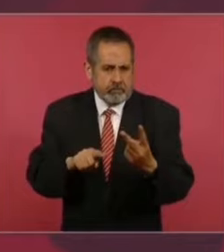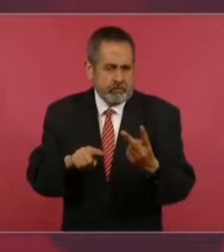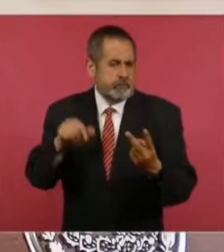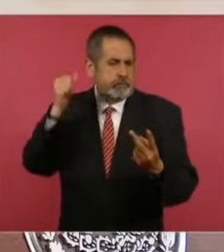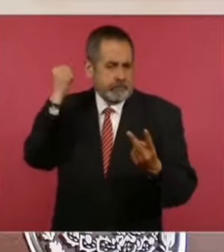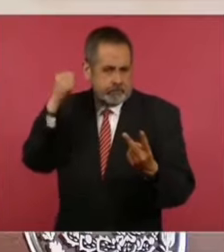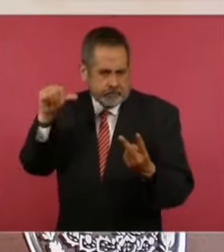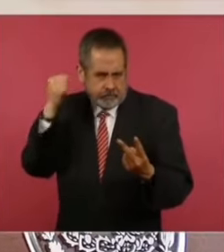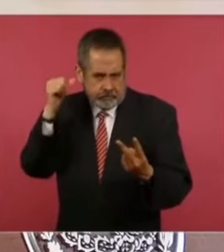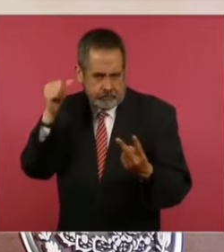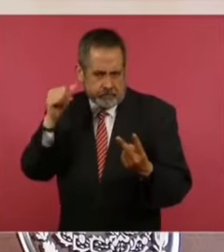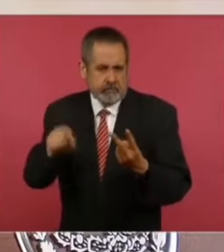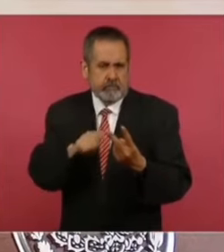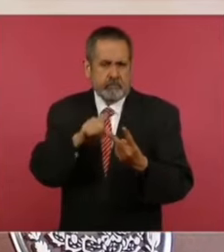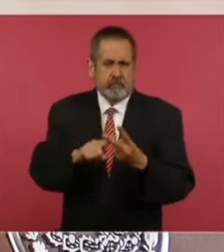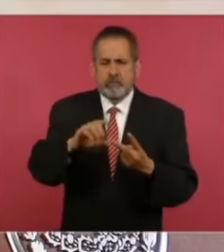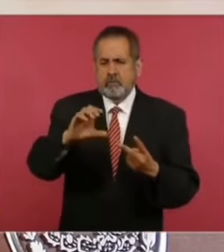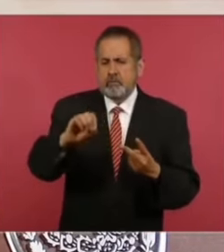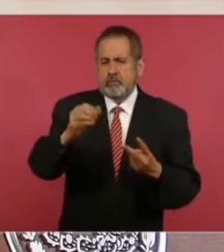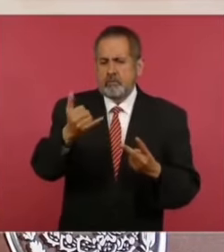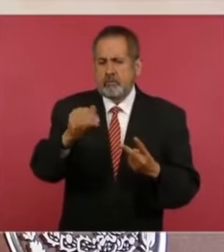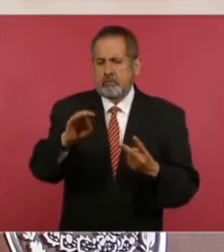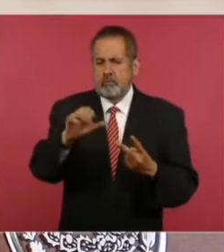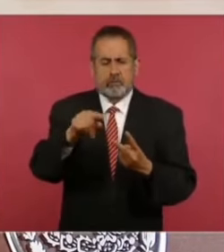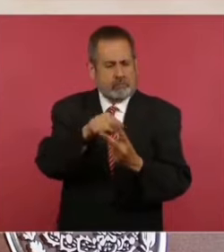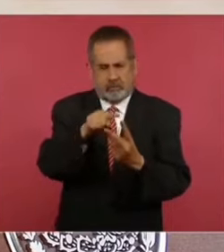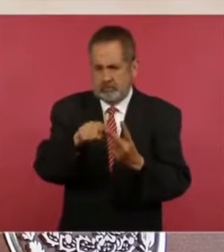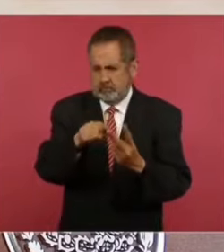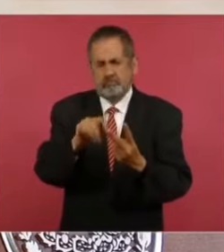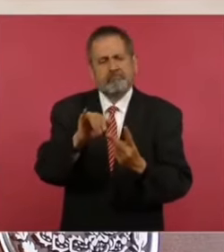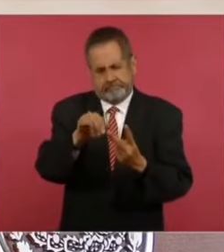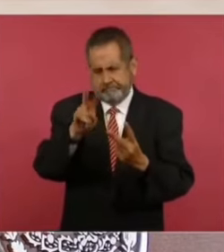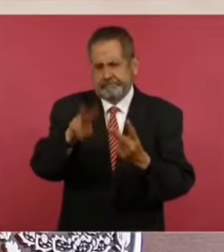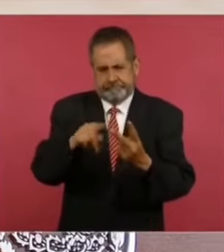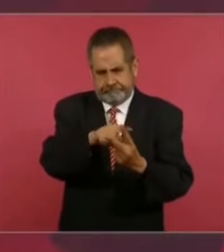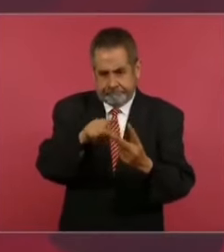Acapulco y Coyuca. Y entonces,